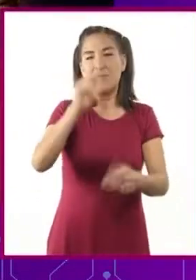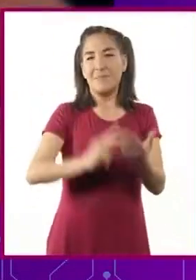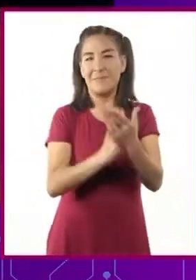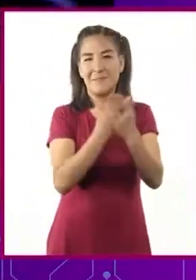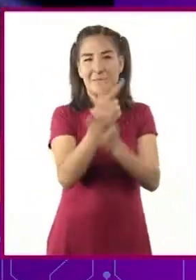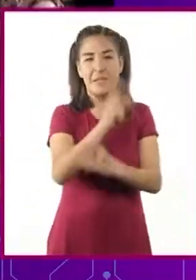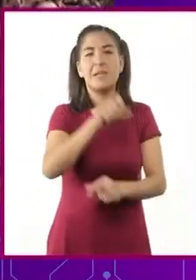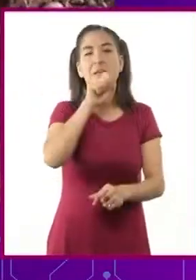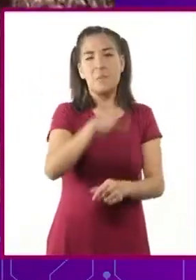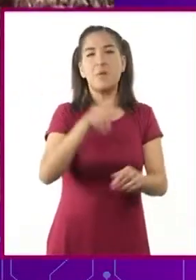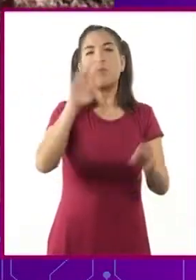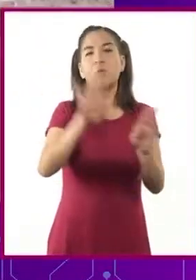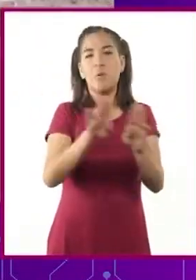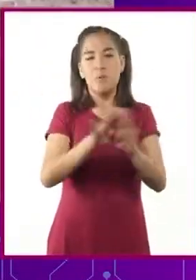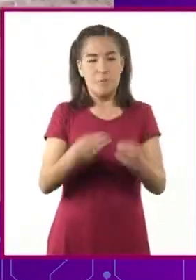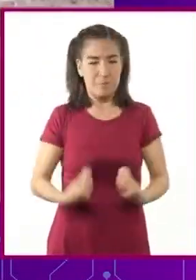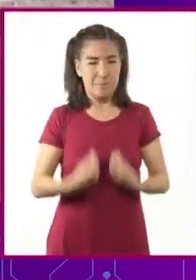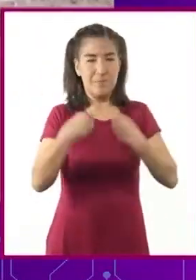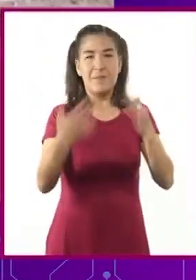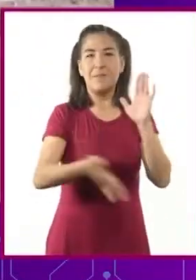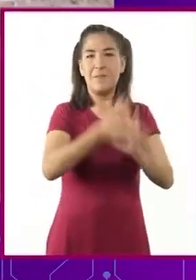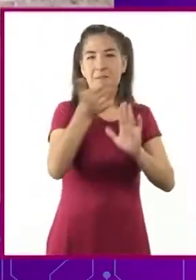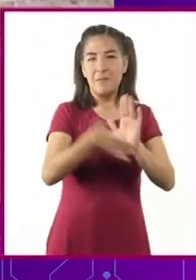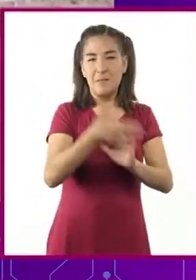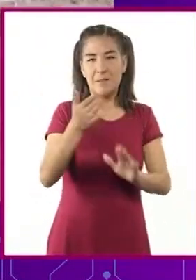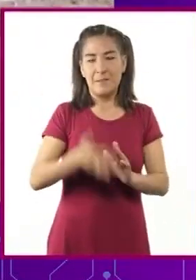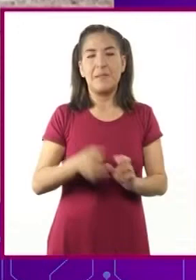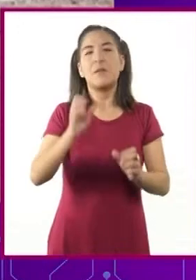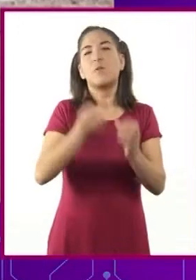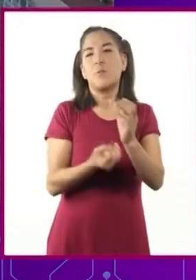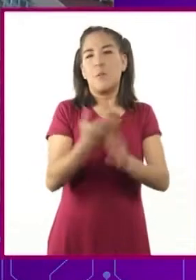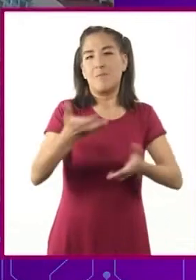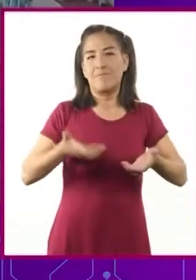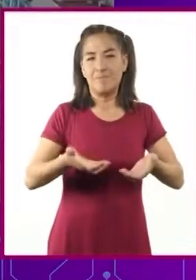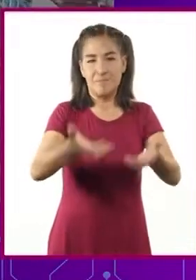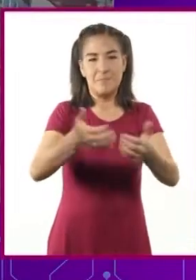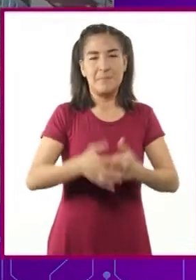agricultura y la construcción de viviendas e infraestructura.